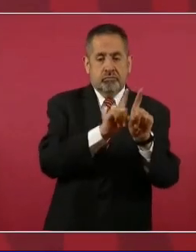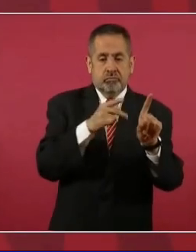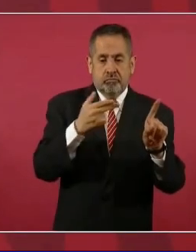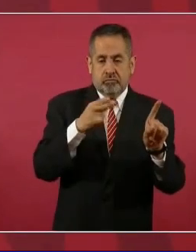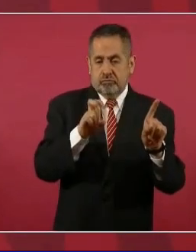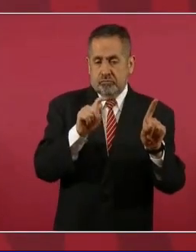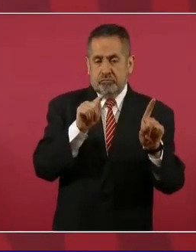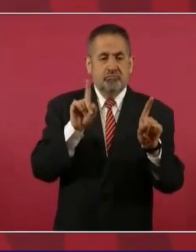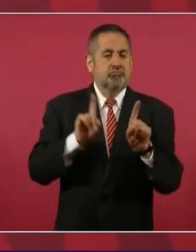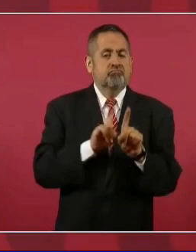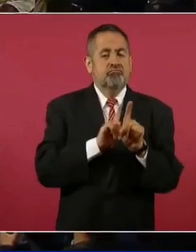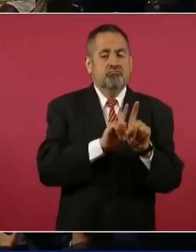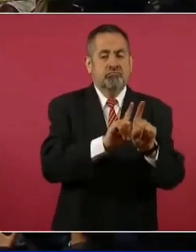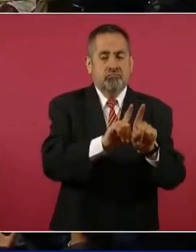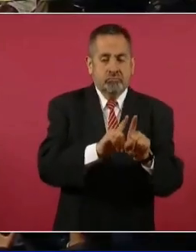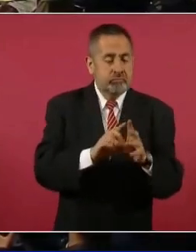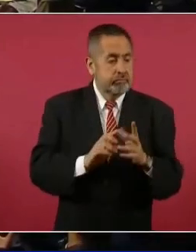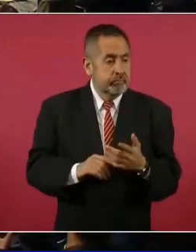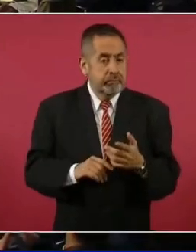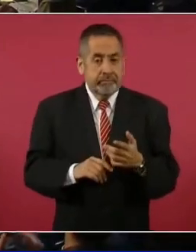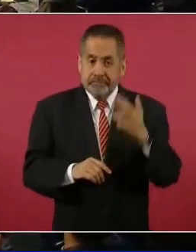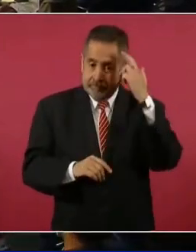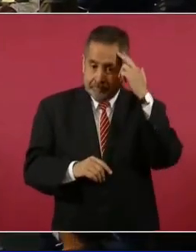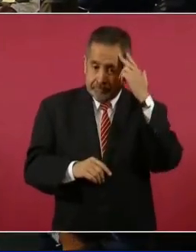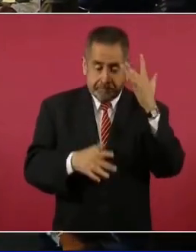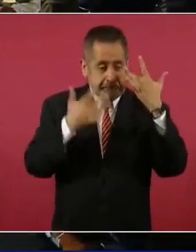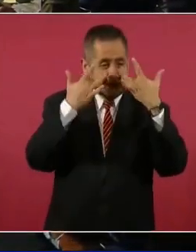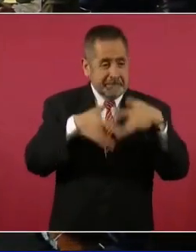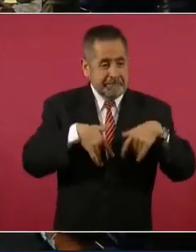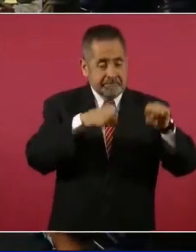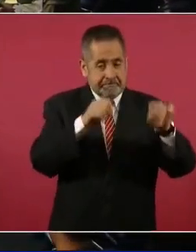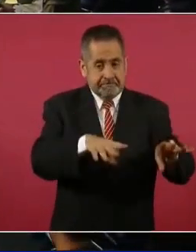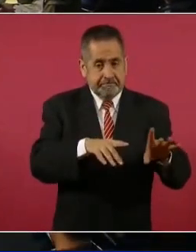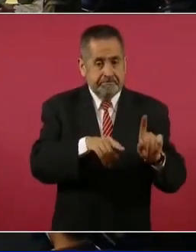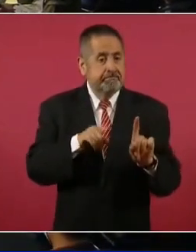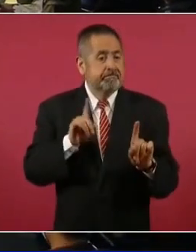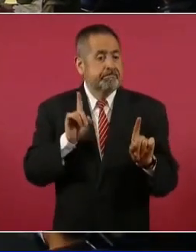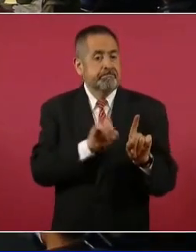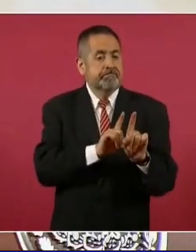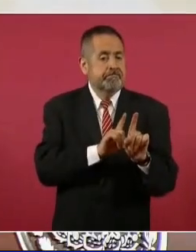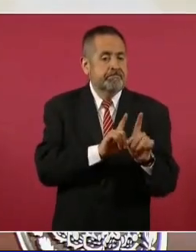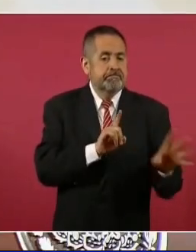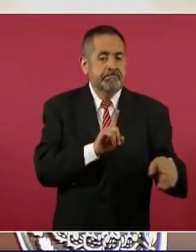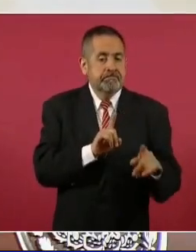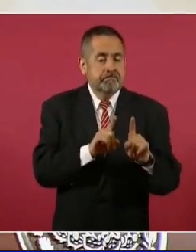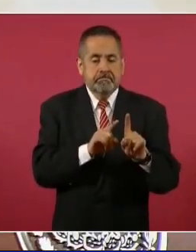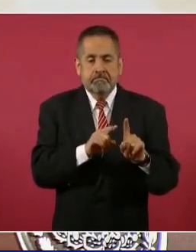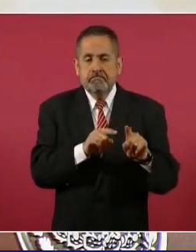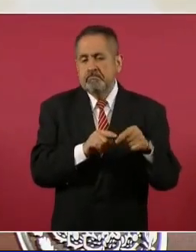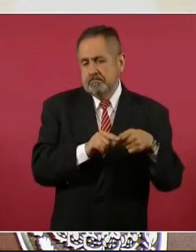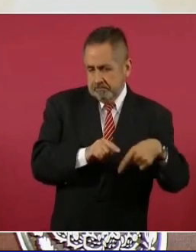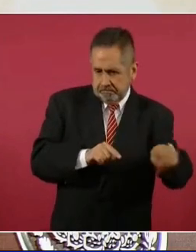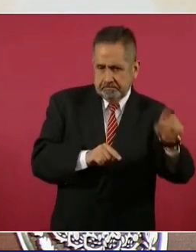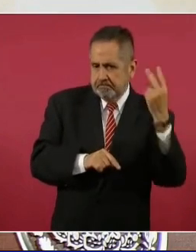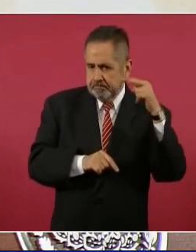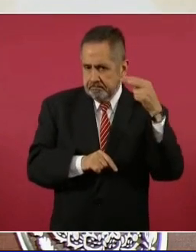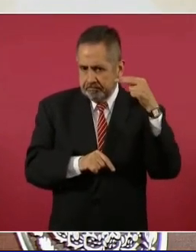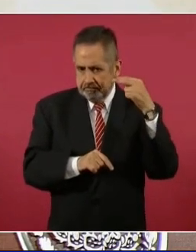Cuando renuncia Porfirio Díaz, y se va a Veracruz